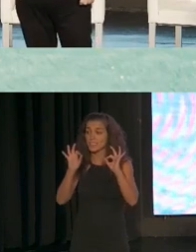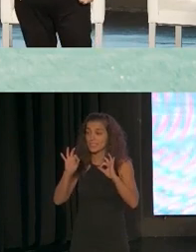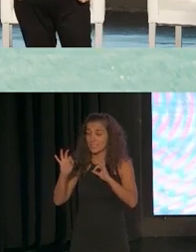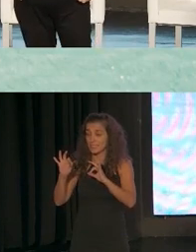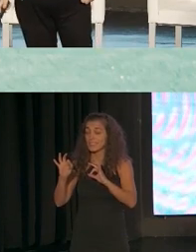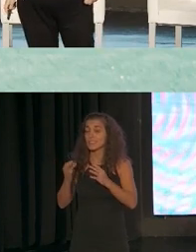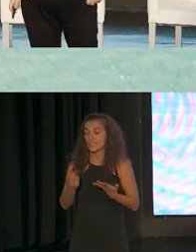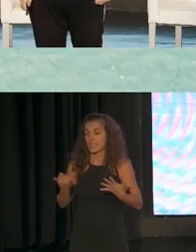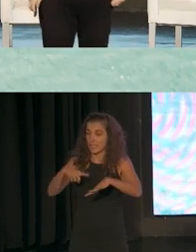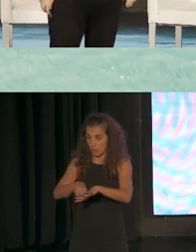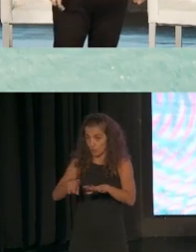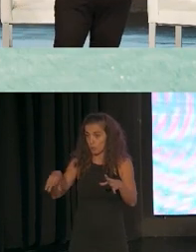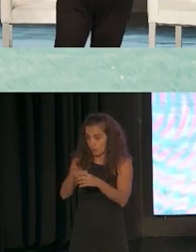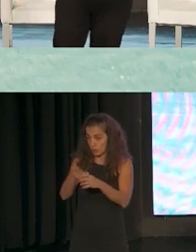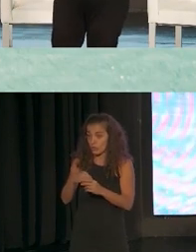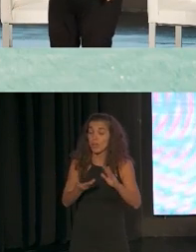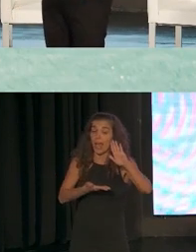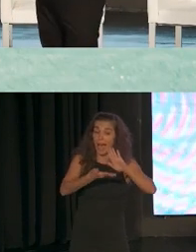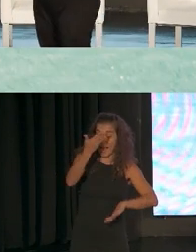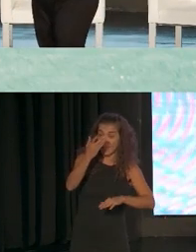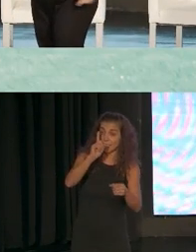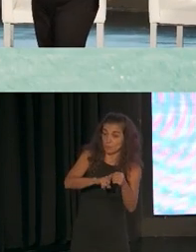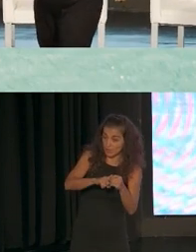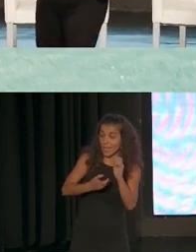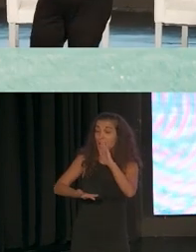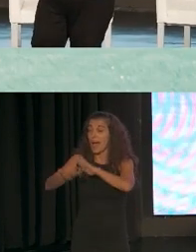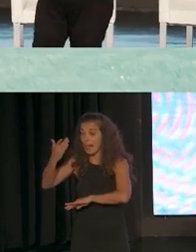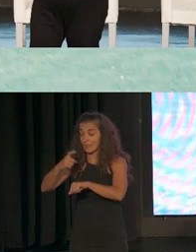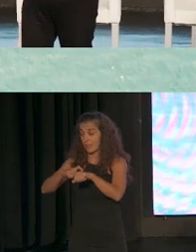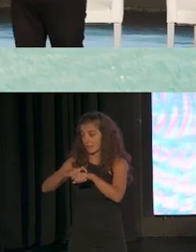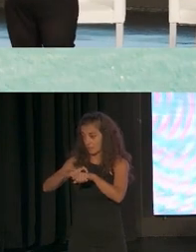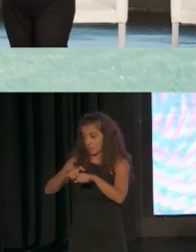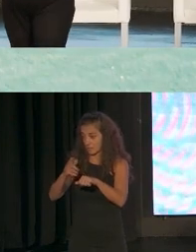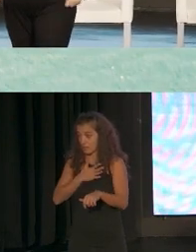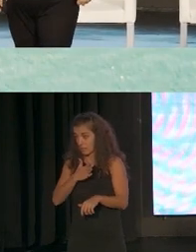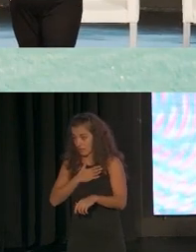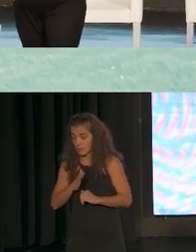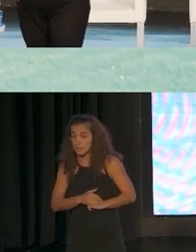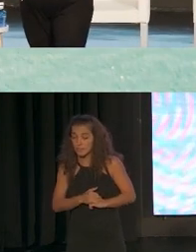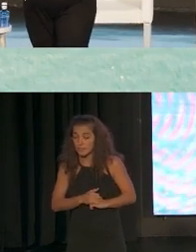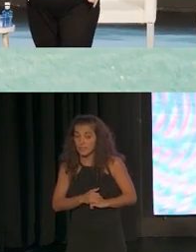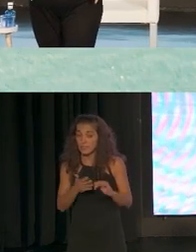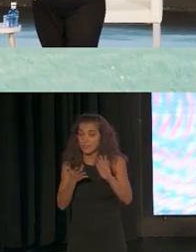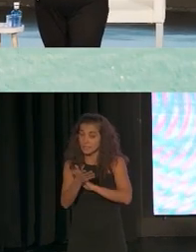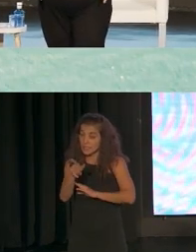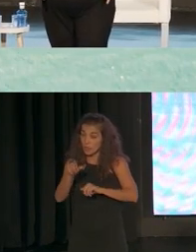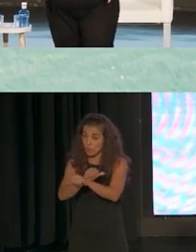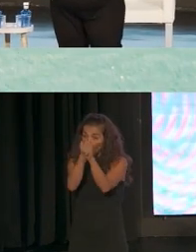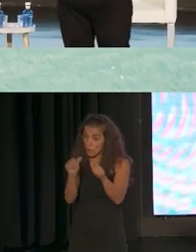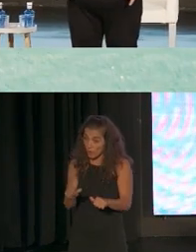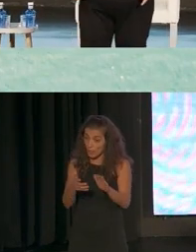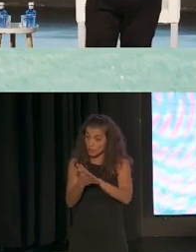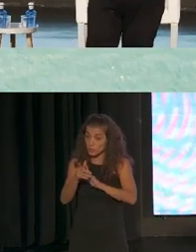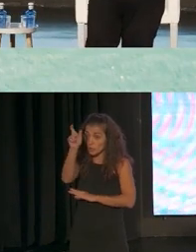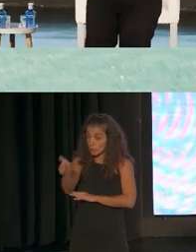pertenencia y una alta singularidad en este último modelo sí que a la persona se la considera parte